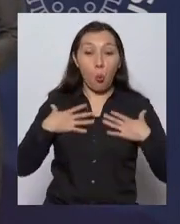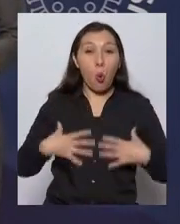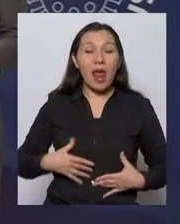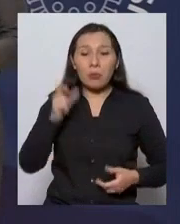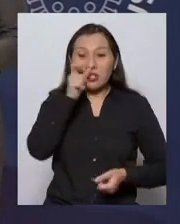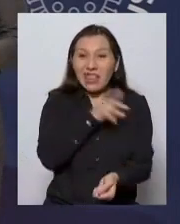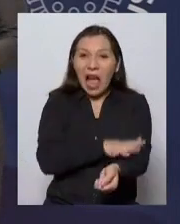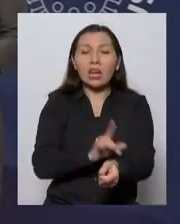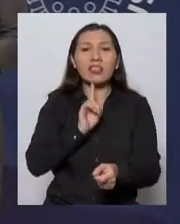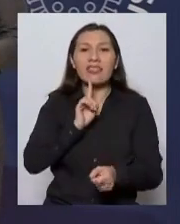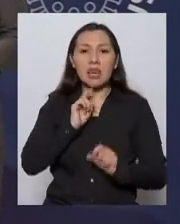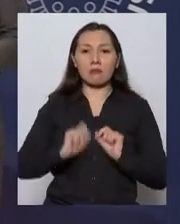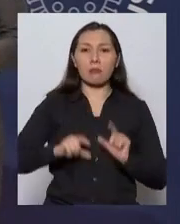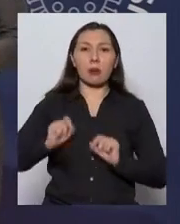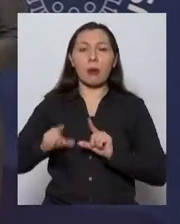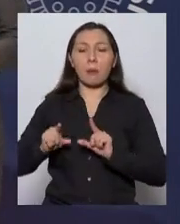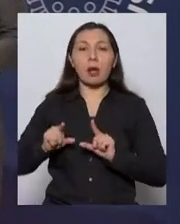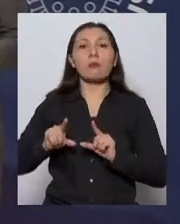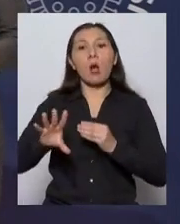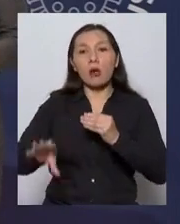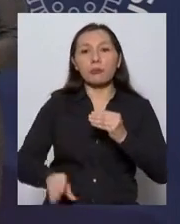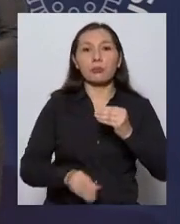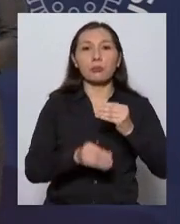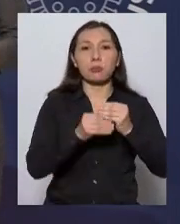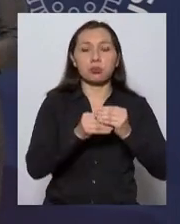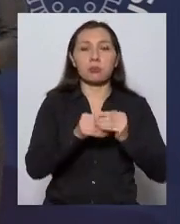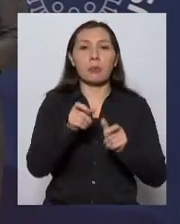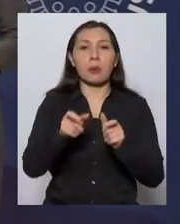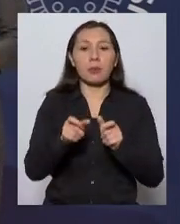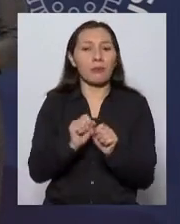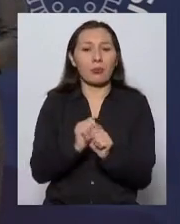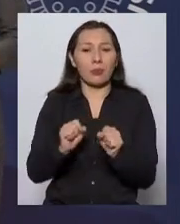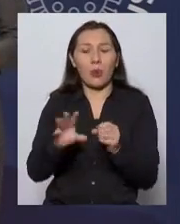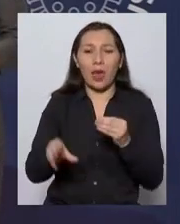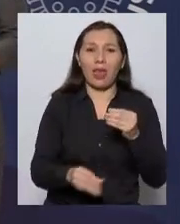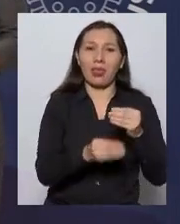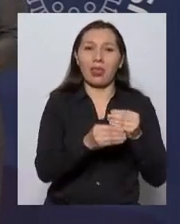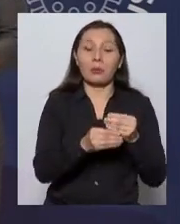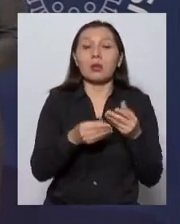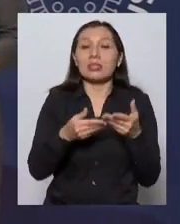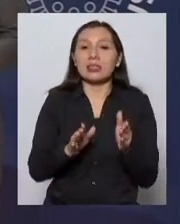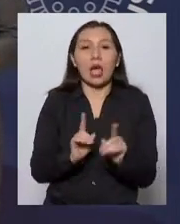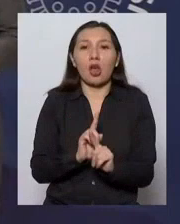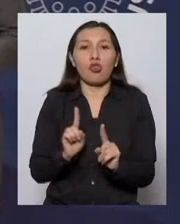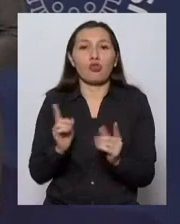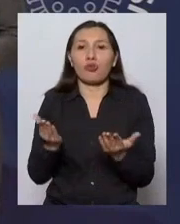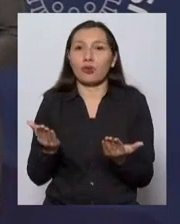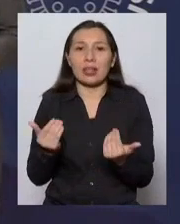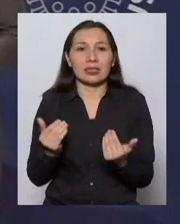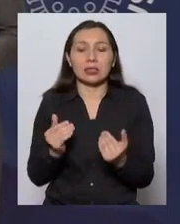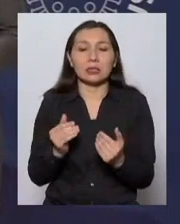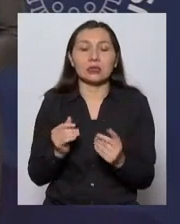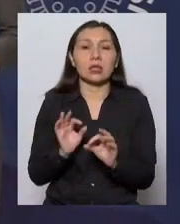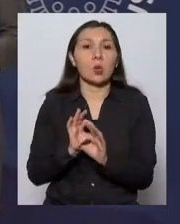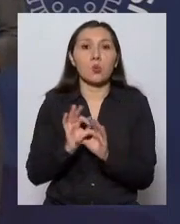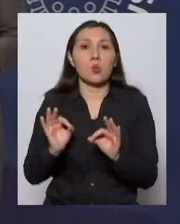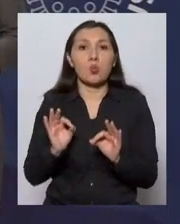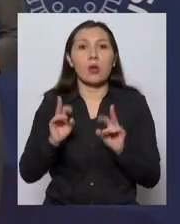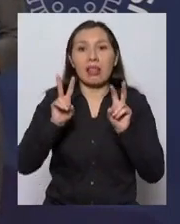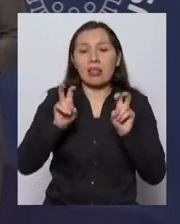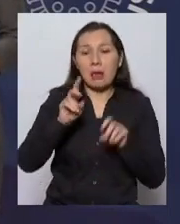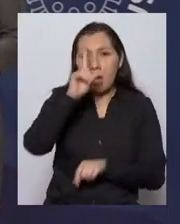su sangre, sean sumados a los casos, porque evidentemente ya no van a necesitar